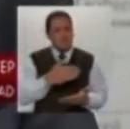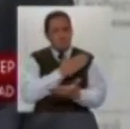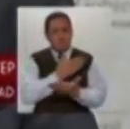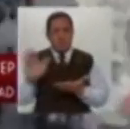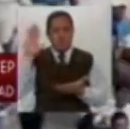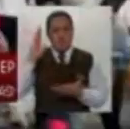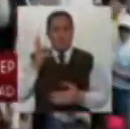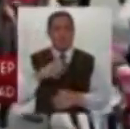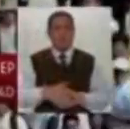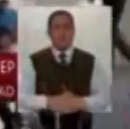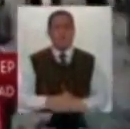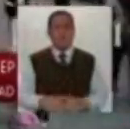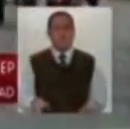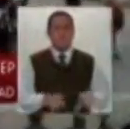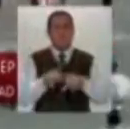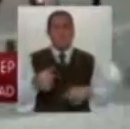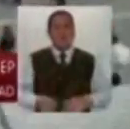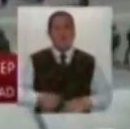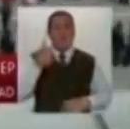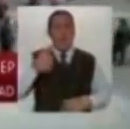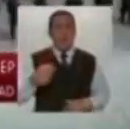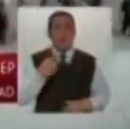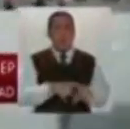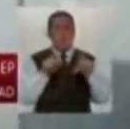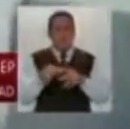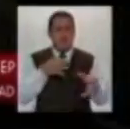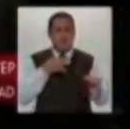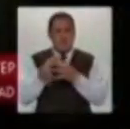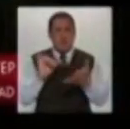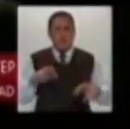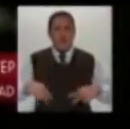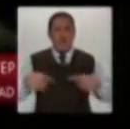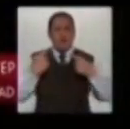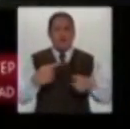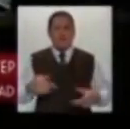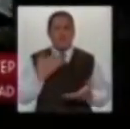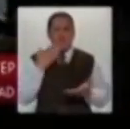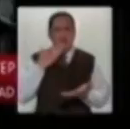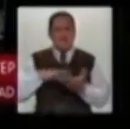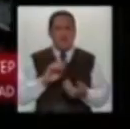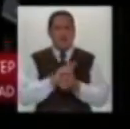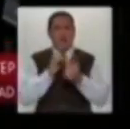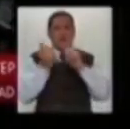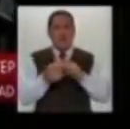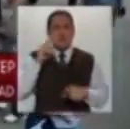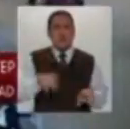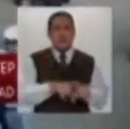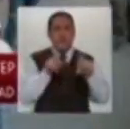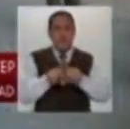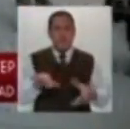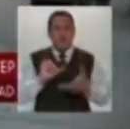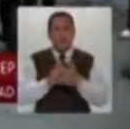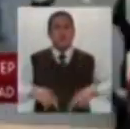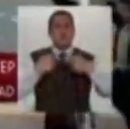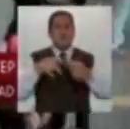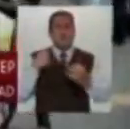del magisterio. Para el jefe del gabinete, las protestas exageradas tendrían un fin diferente a la mejora salarial, y es que el Ejecutivo planteó un incremento